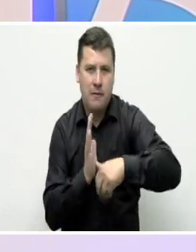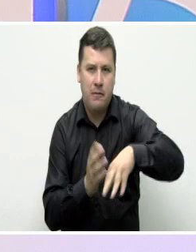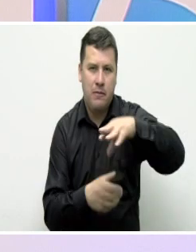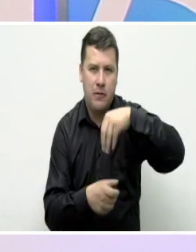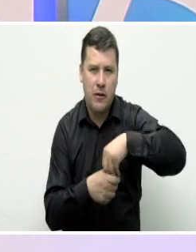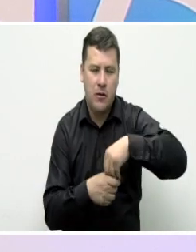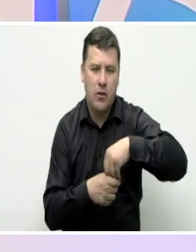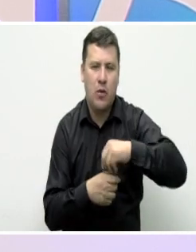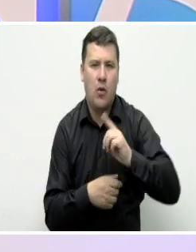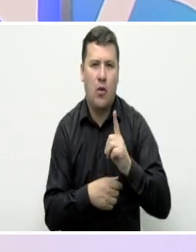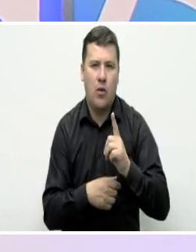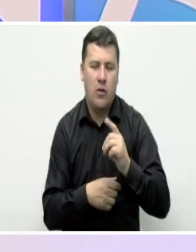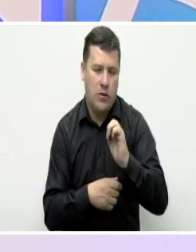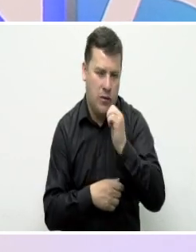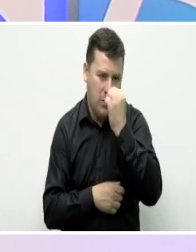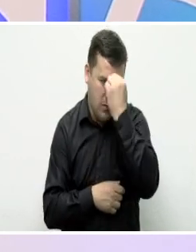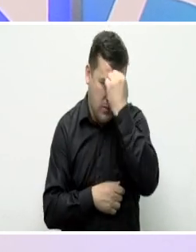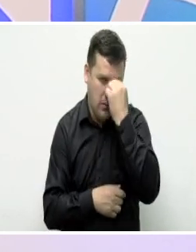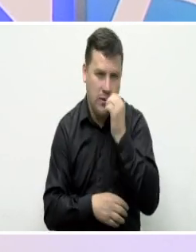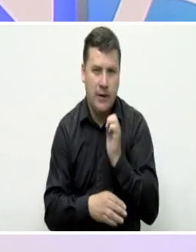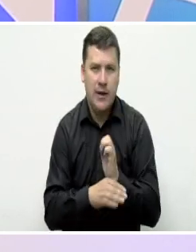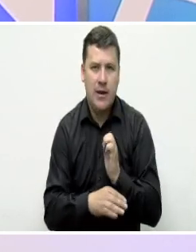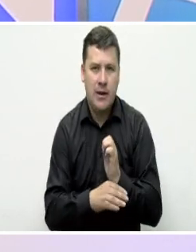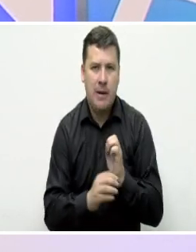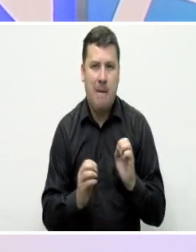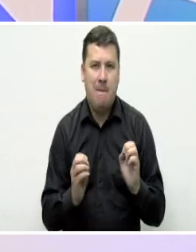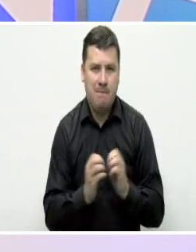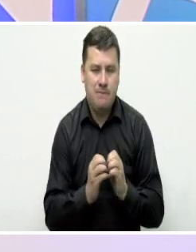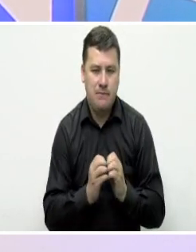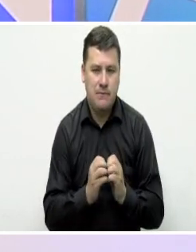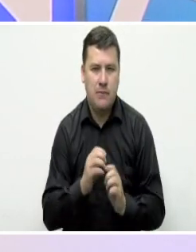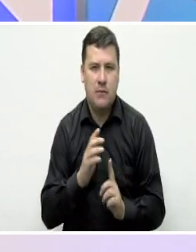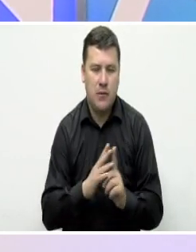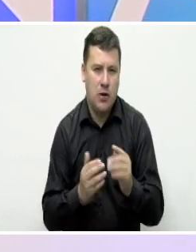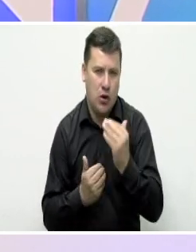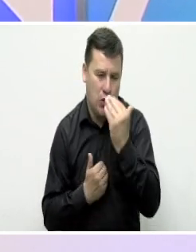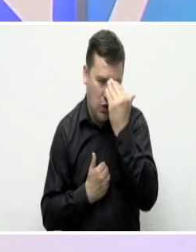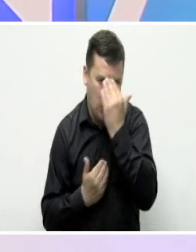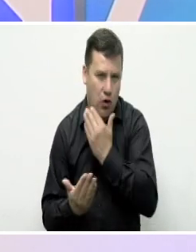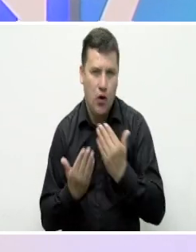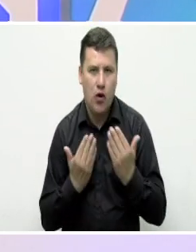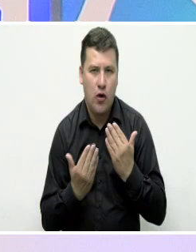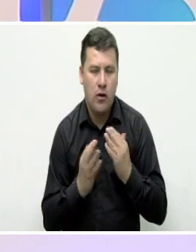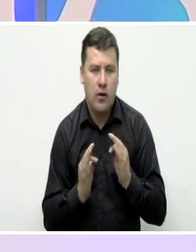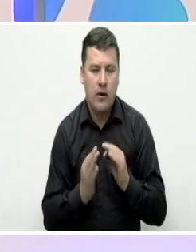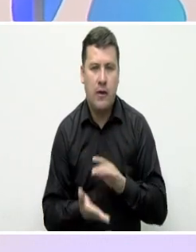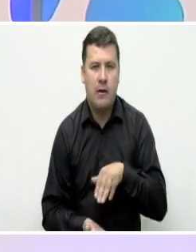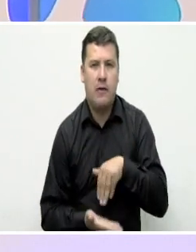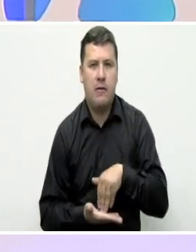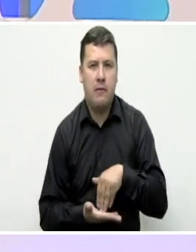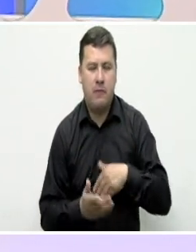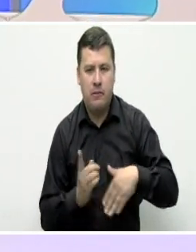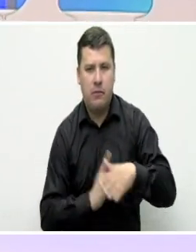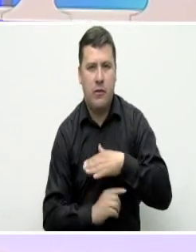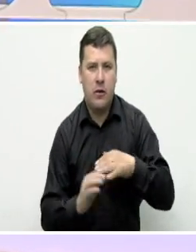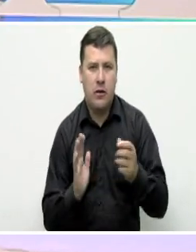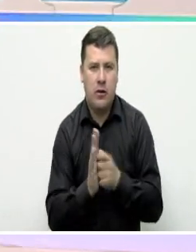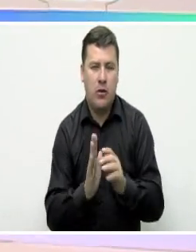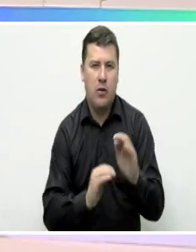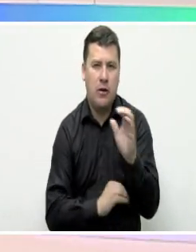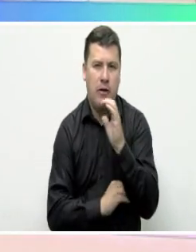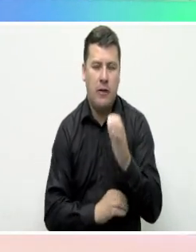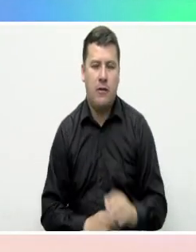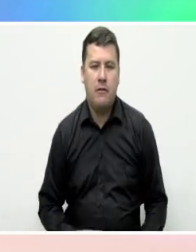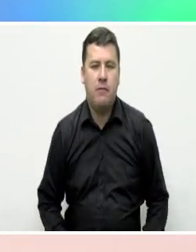Civil como una de las principales entidades que más les genera confianza y credibilidad en el entorno